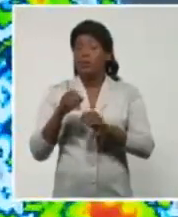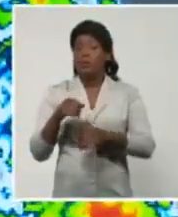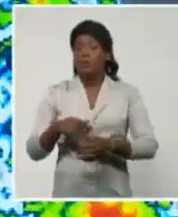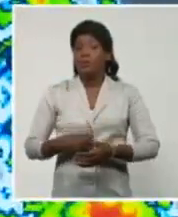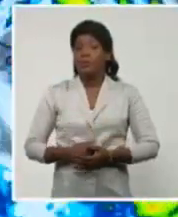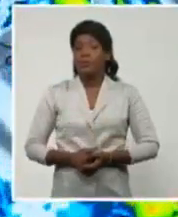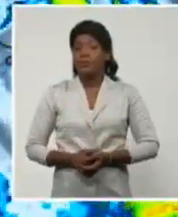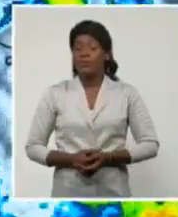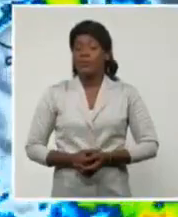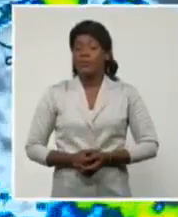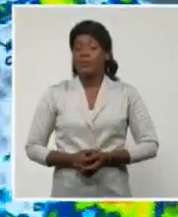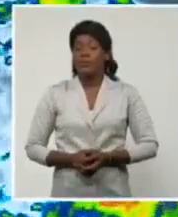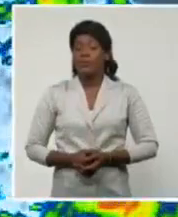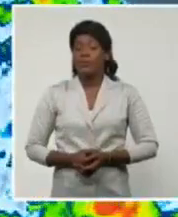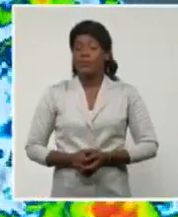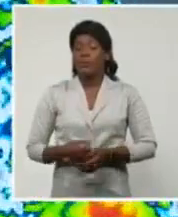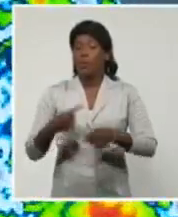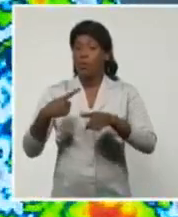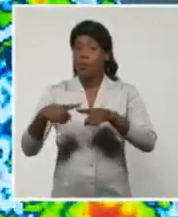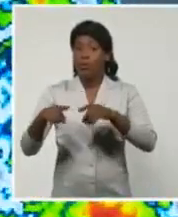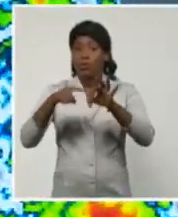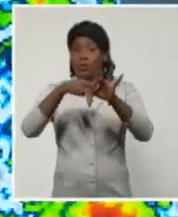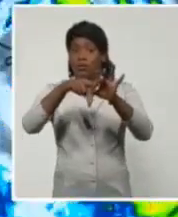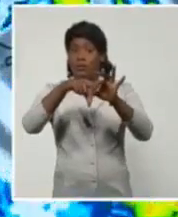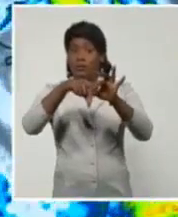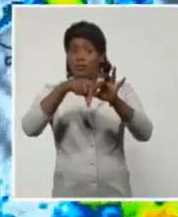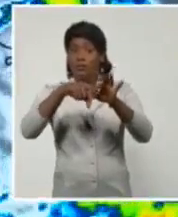y